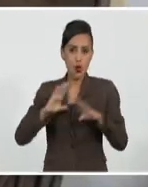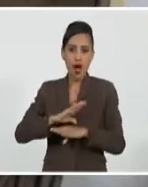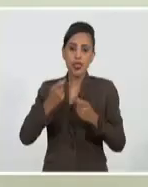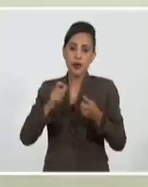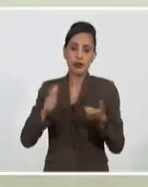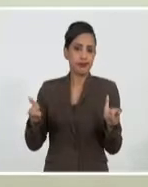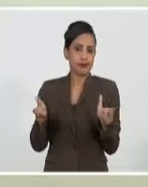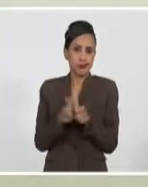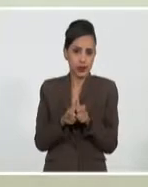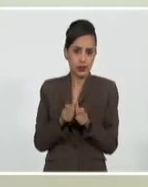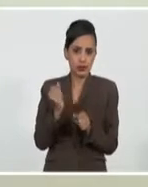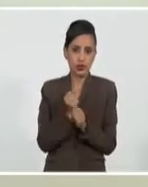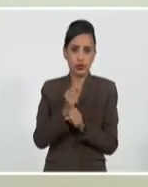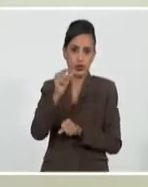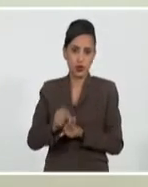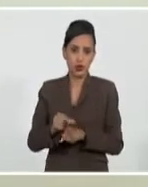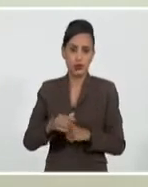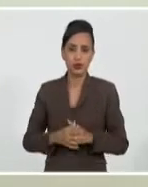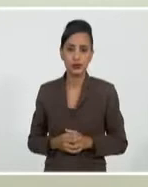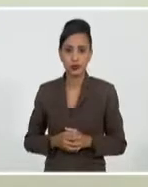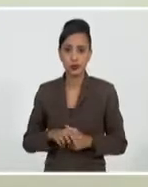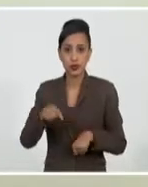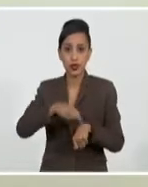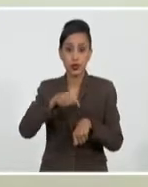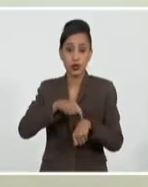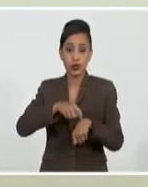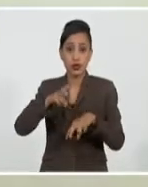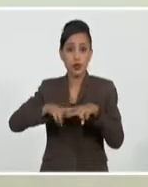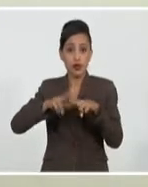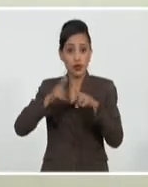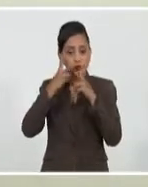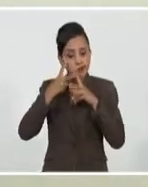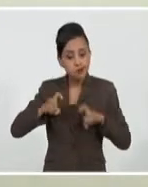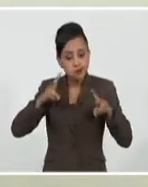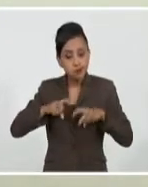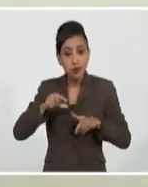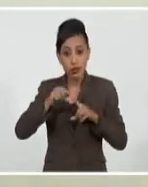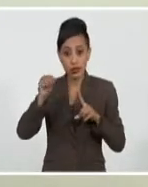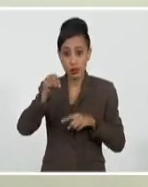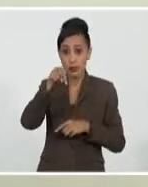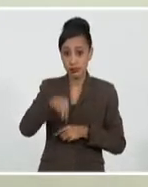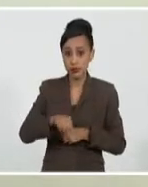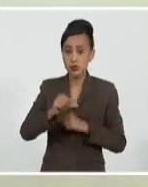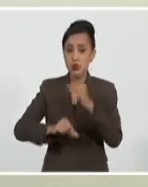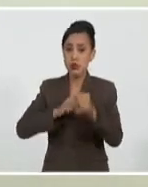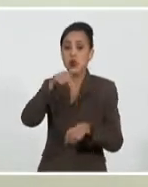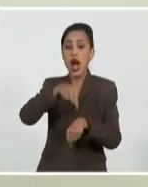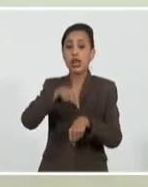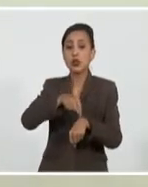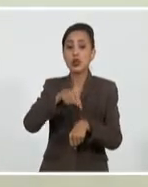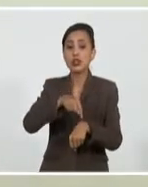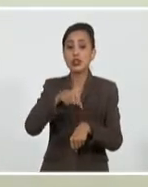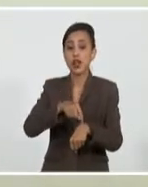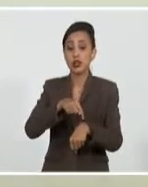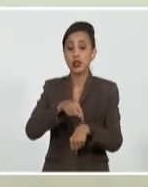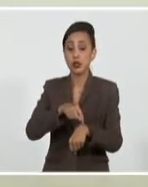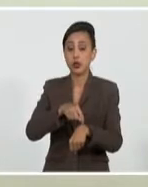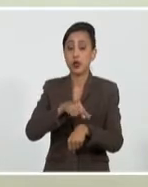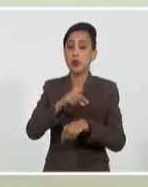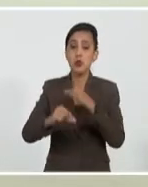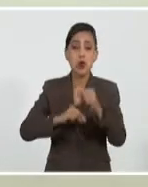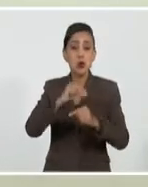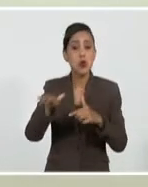priorizados. En estos momentos ya en La Habana se ha hecho un estudio sobre este tema y se va actualizando en la medida que van transcurriendo los días y